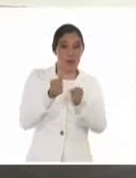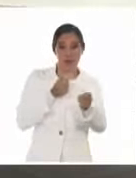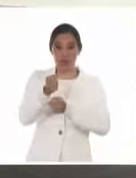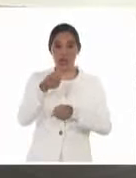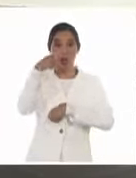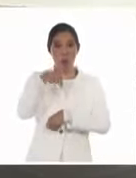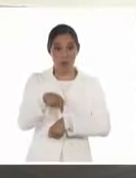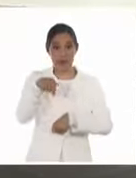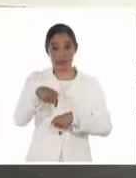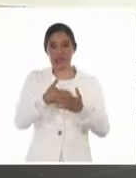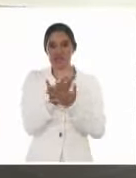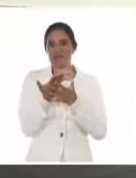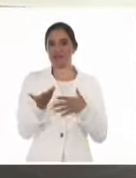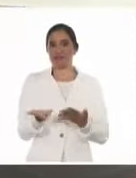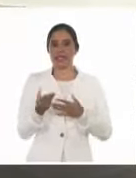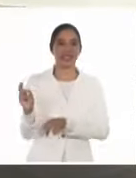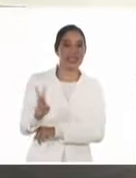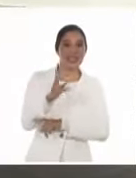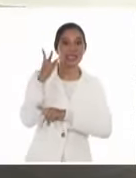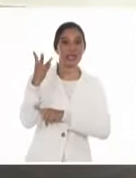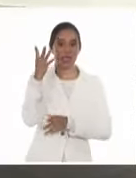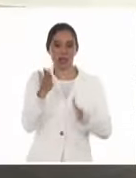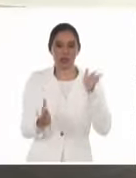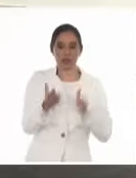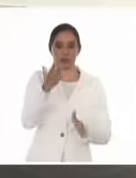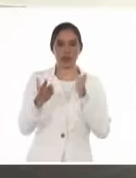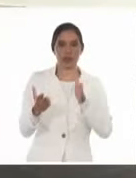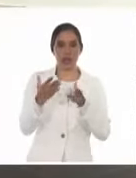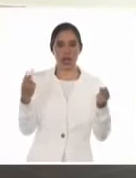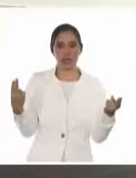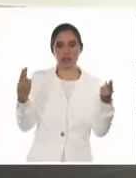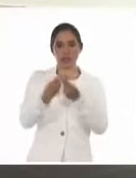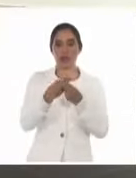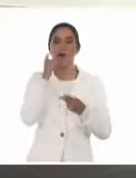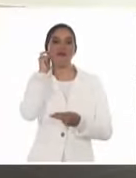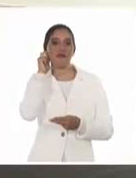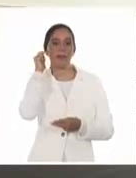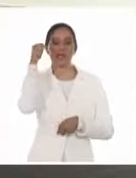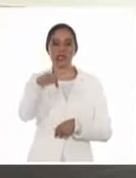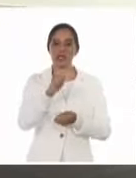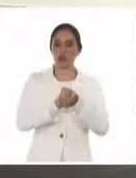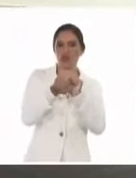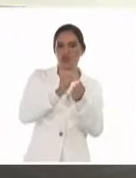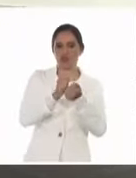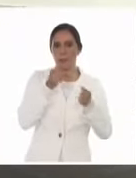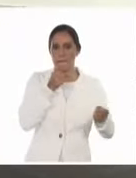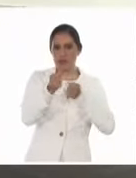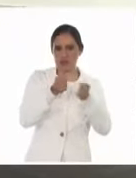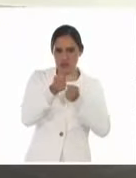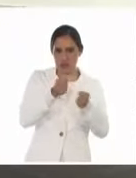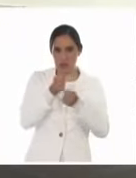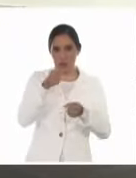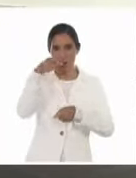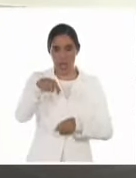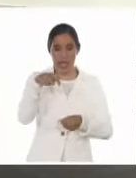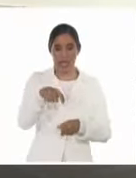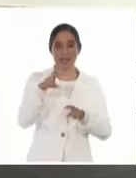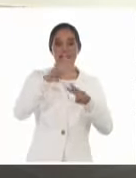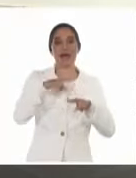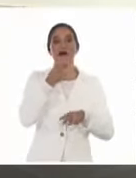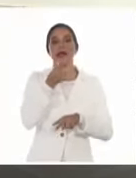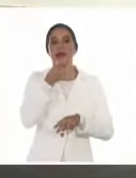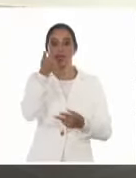fecha transcurrió la tercera jornada del Torneo Nacional Femenino que se desarrolla en el gimnasio Rafael Trejo de La Habana Vieja en esta